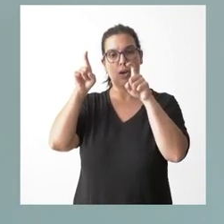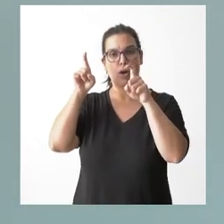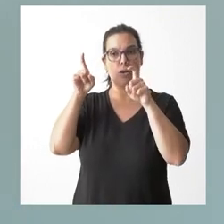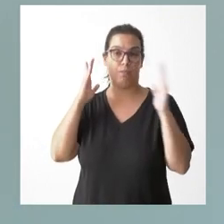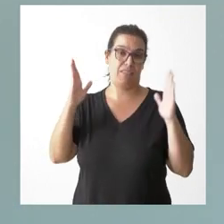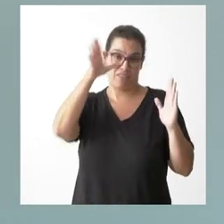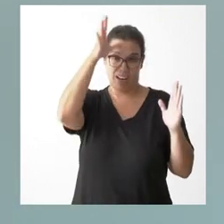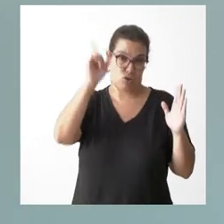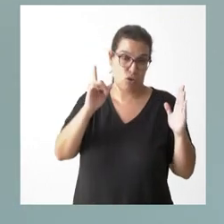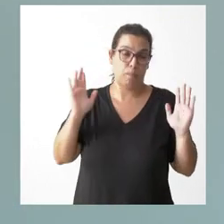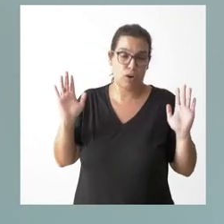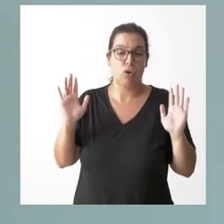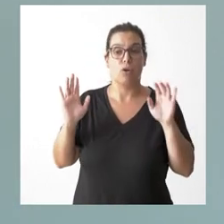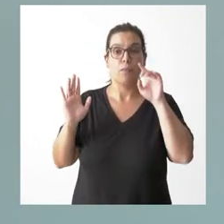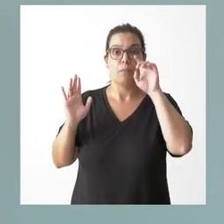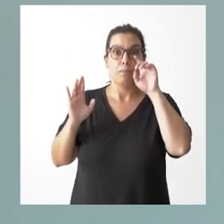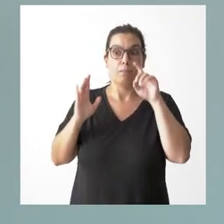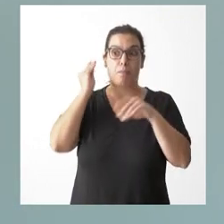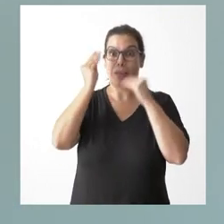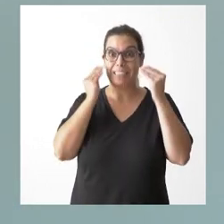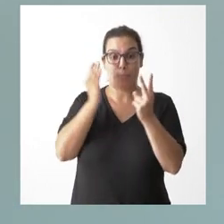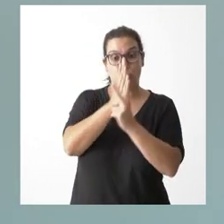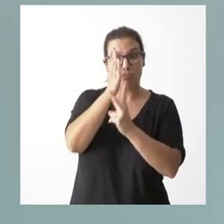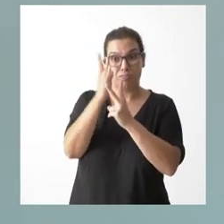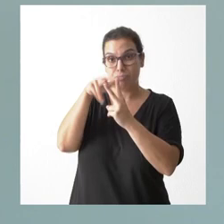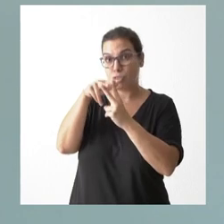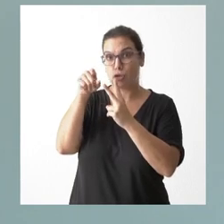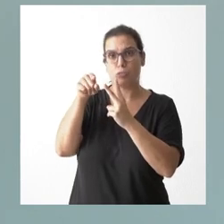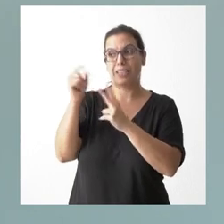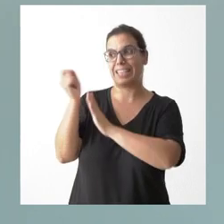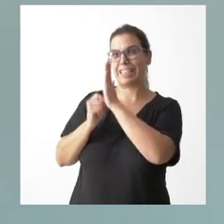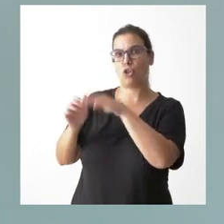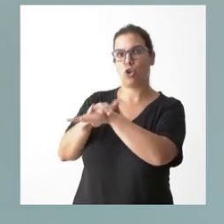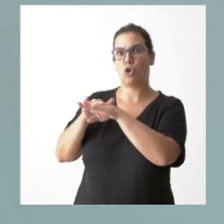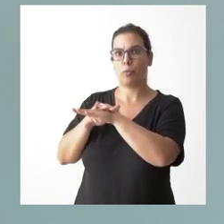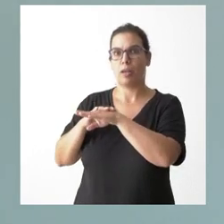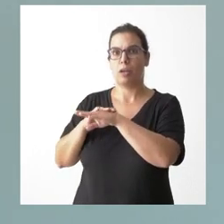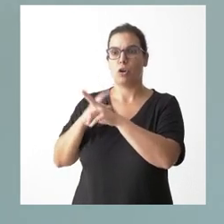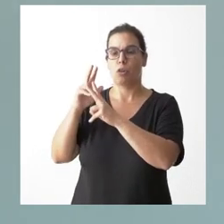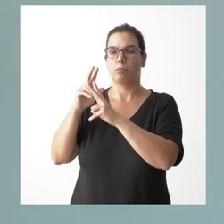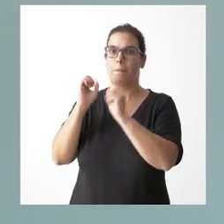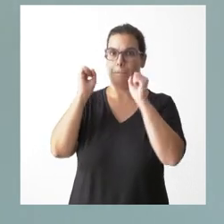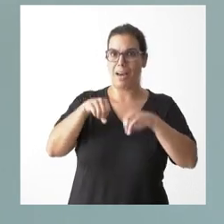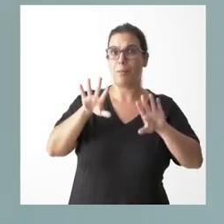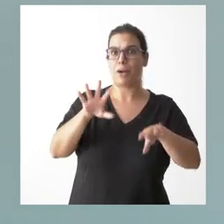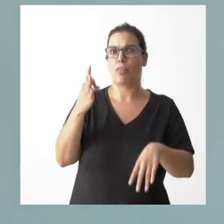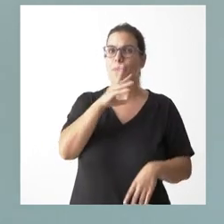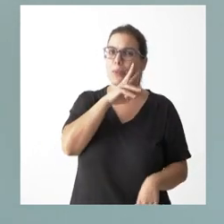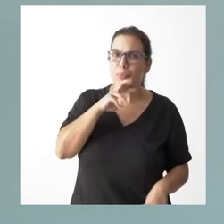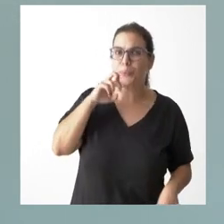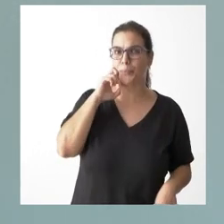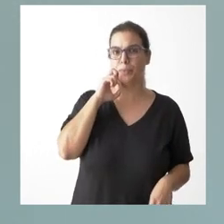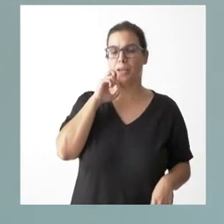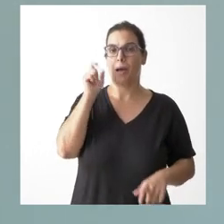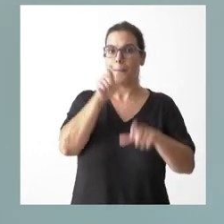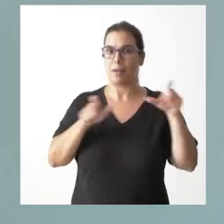se presta asistencia, porque nos parece que de este criterio del Gobierno tiene que estar salvaguardado las personas que están en los centros sanitarios, las